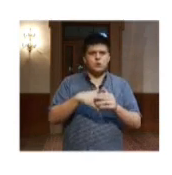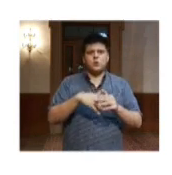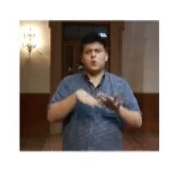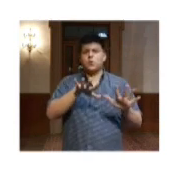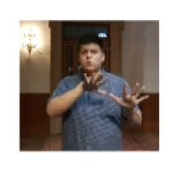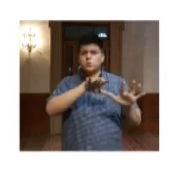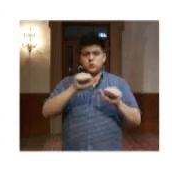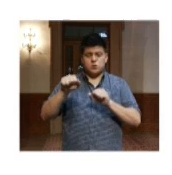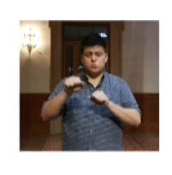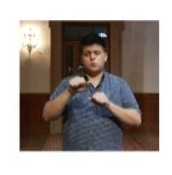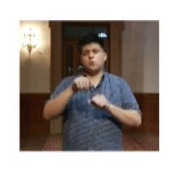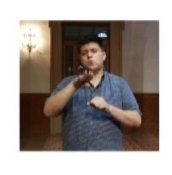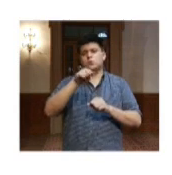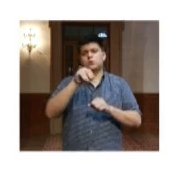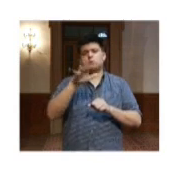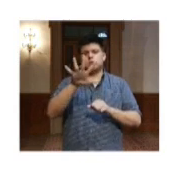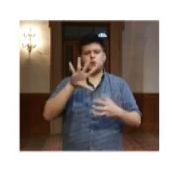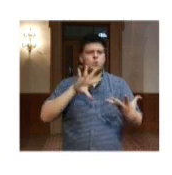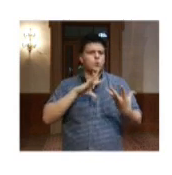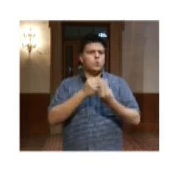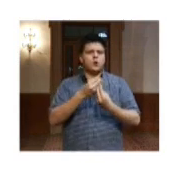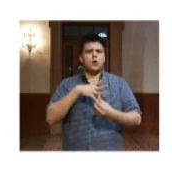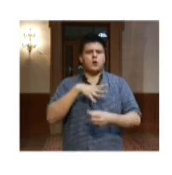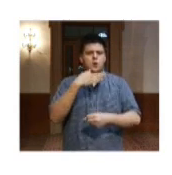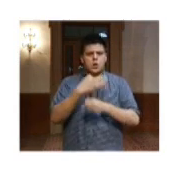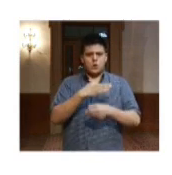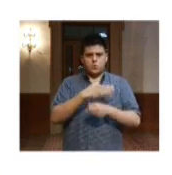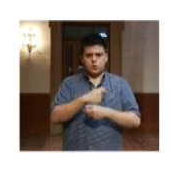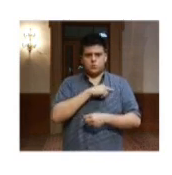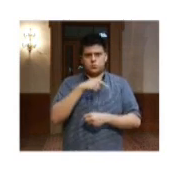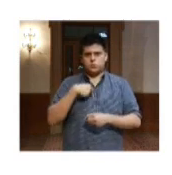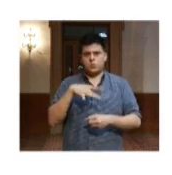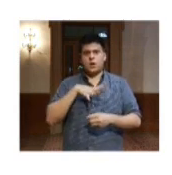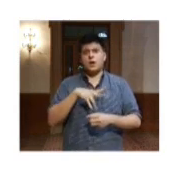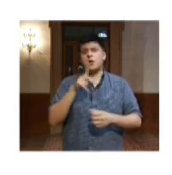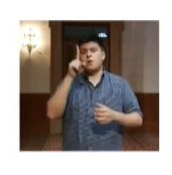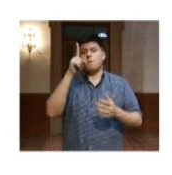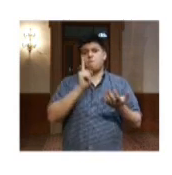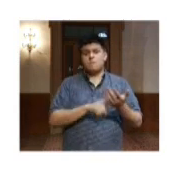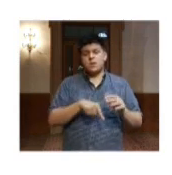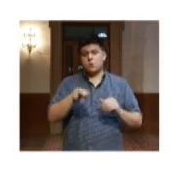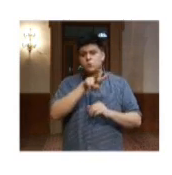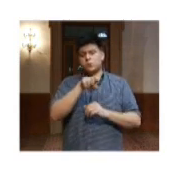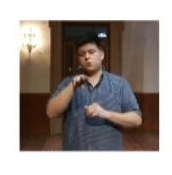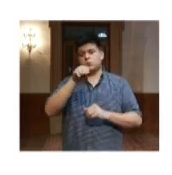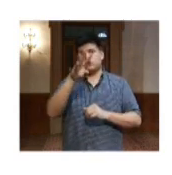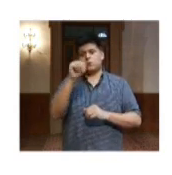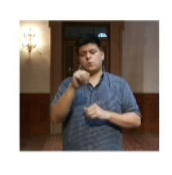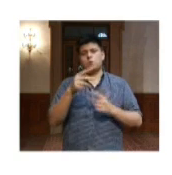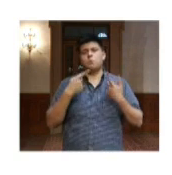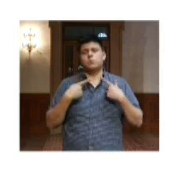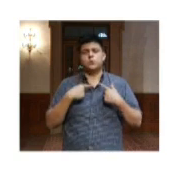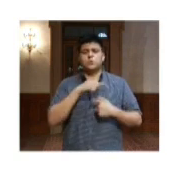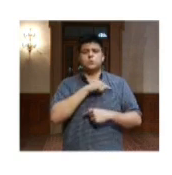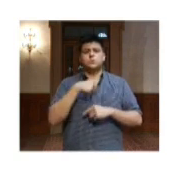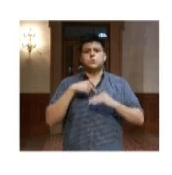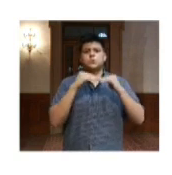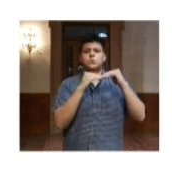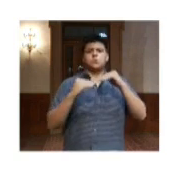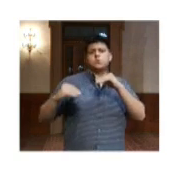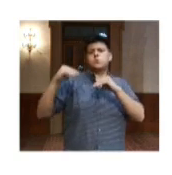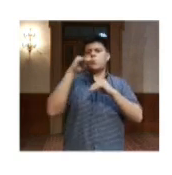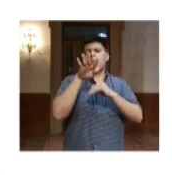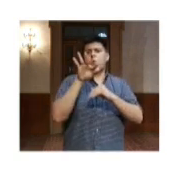8.855. En total en el estado, al día de hoy tenemos 1.289 casos, aumentamos 41